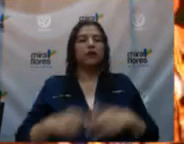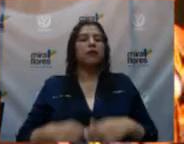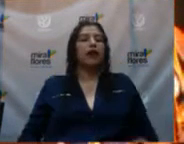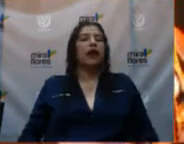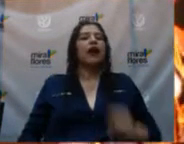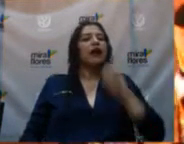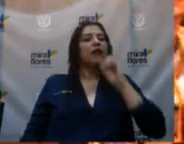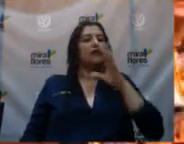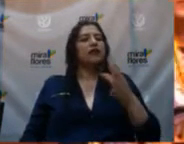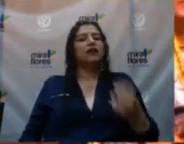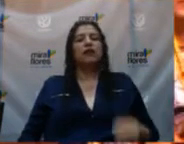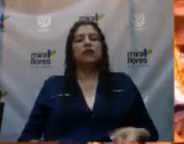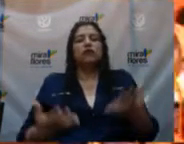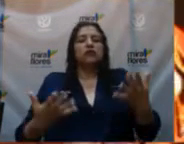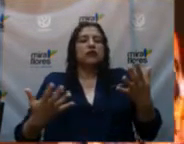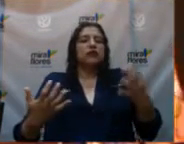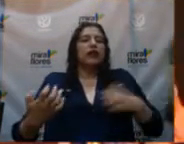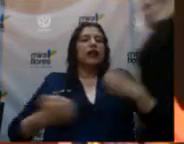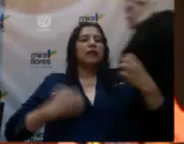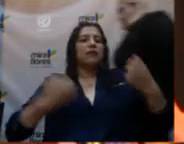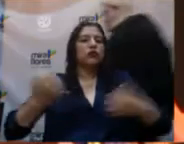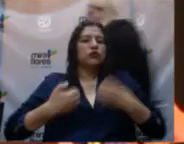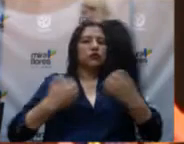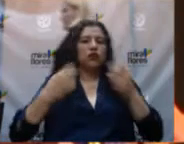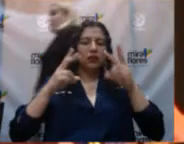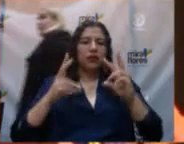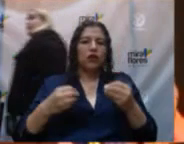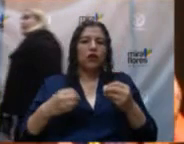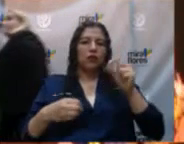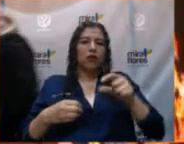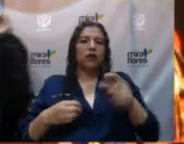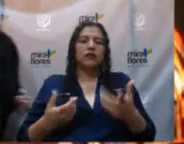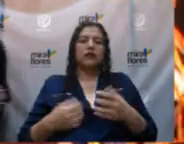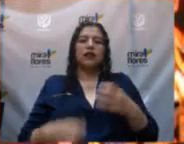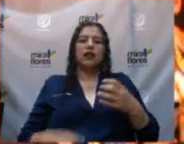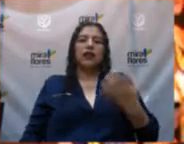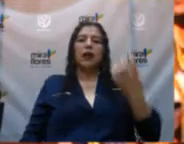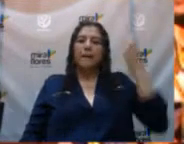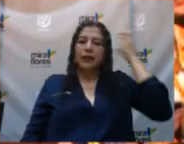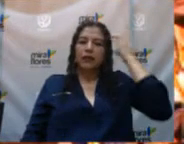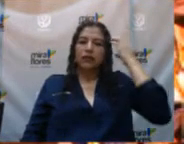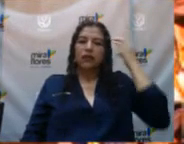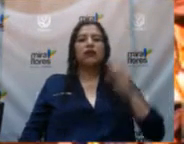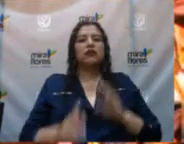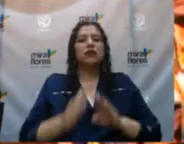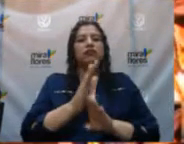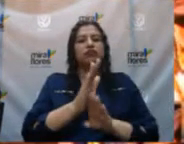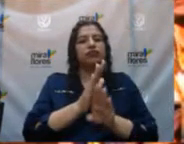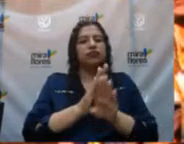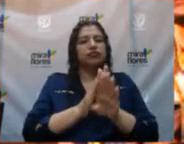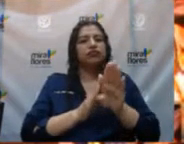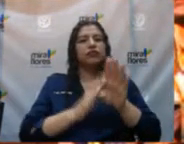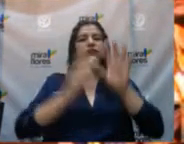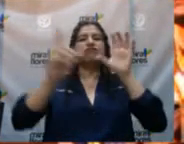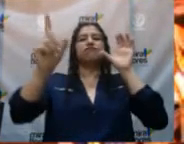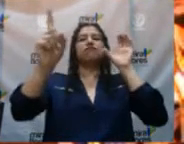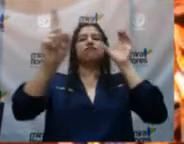enorme satisfacción que siento de ver cómo nuestra hermosa ciudad sigue alcanzando grandes